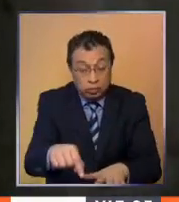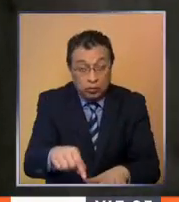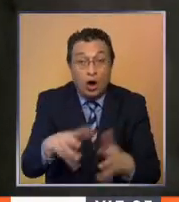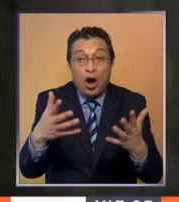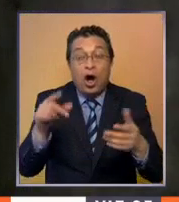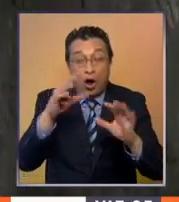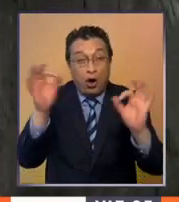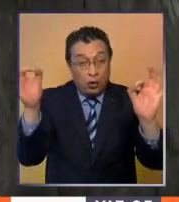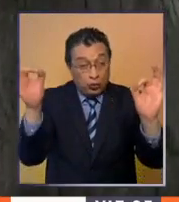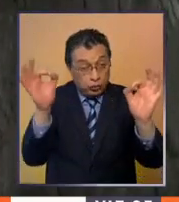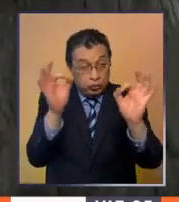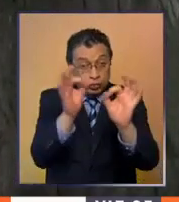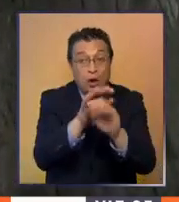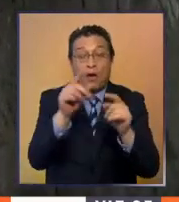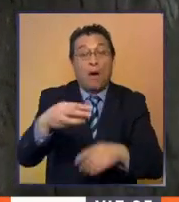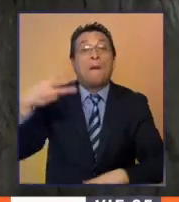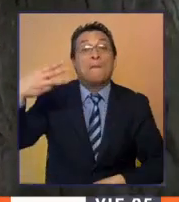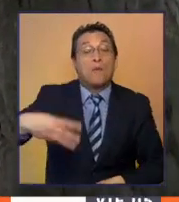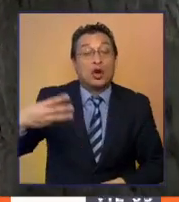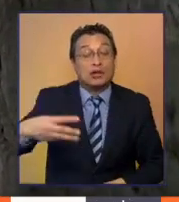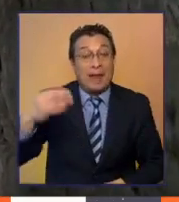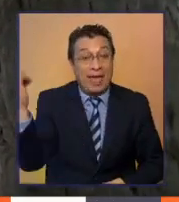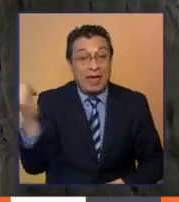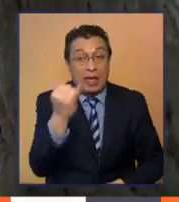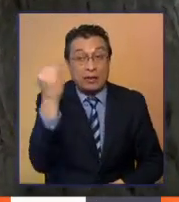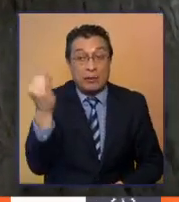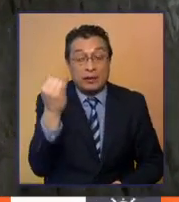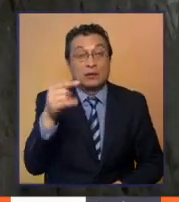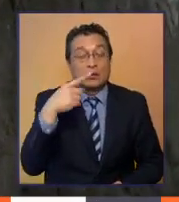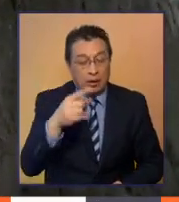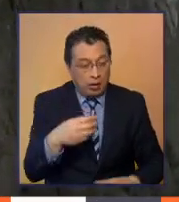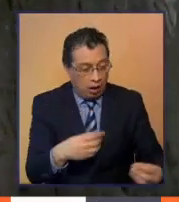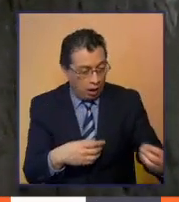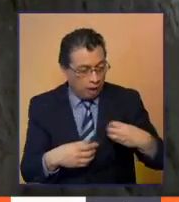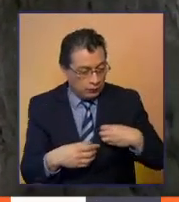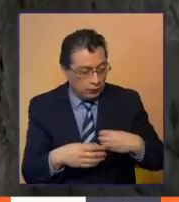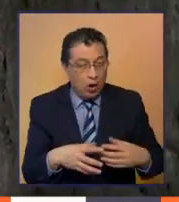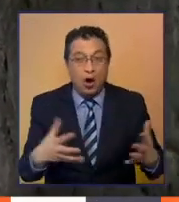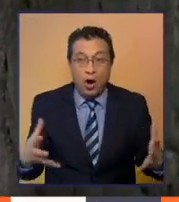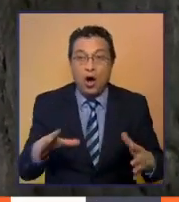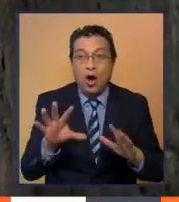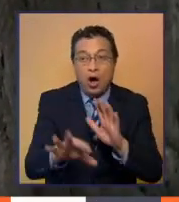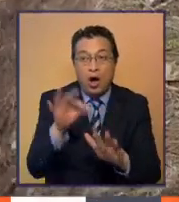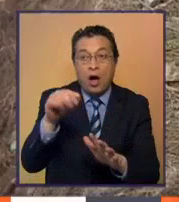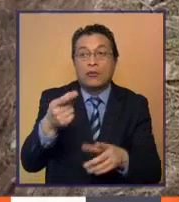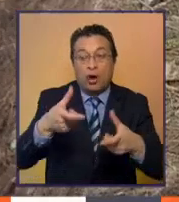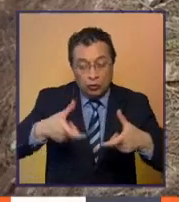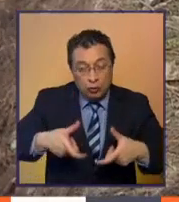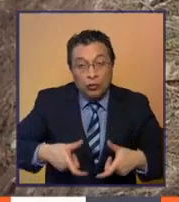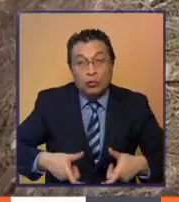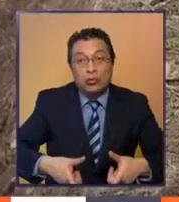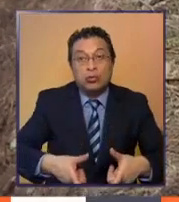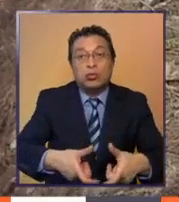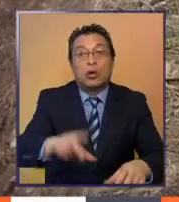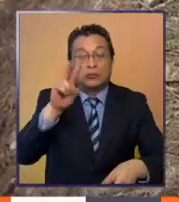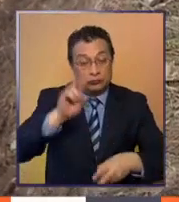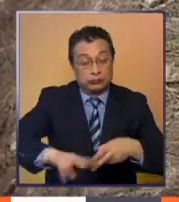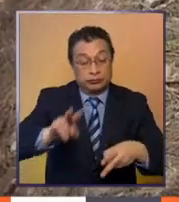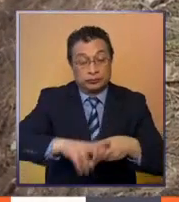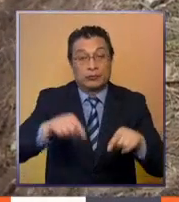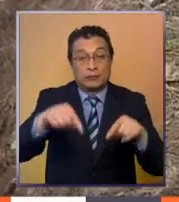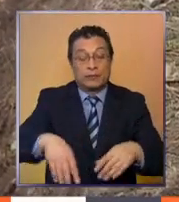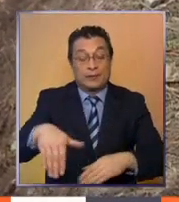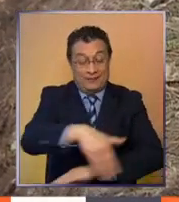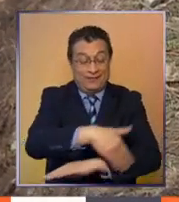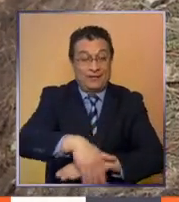el eclipse solar, la municipalidad de Independencia recibía la noticia. En el marco de unas obras que estamos desarrollando aquí en Avenida La